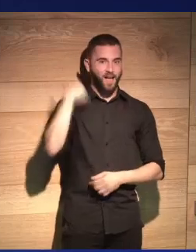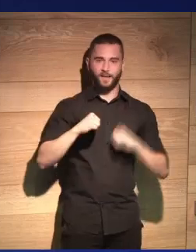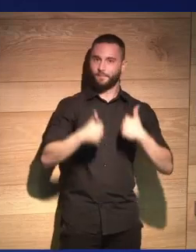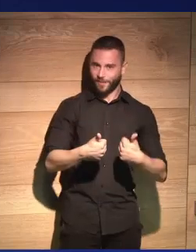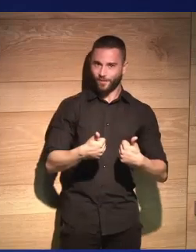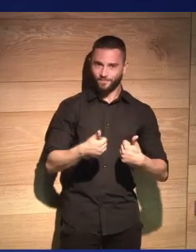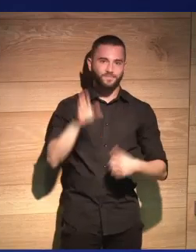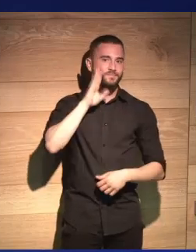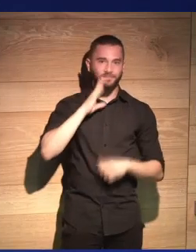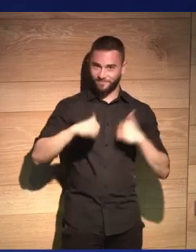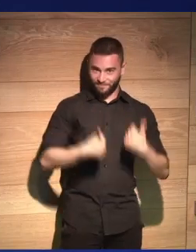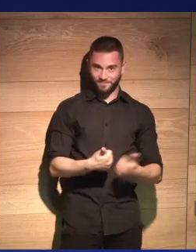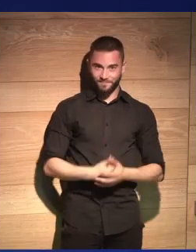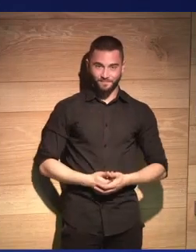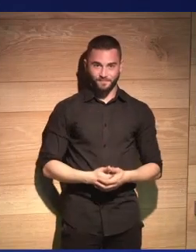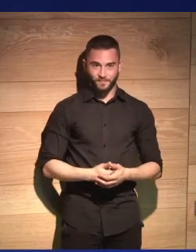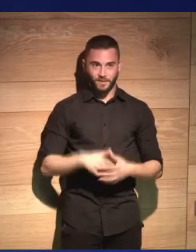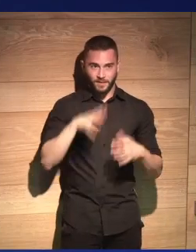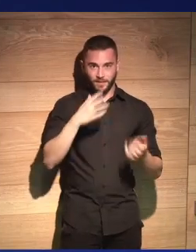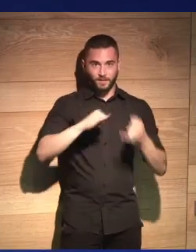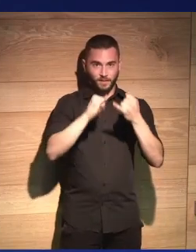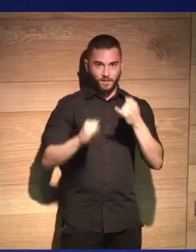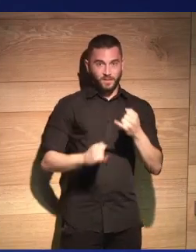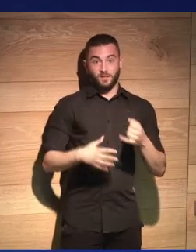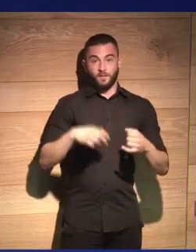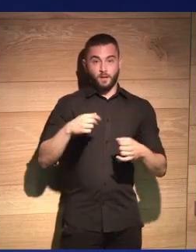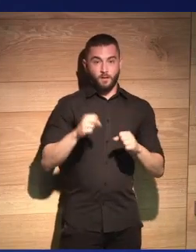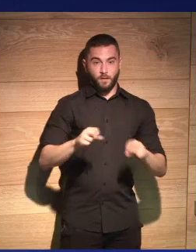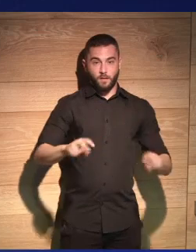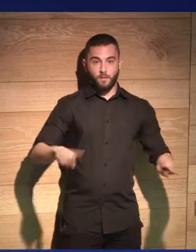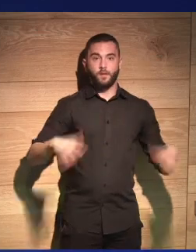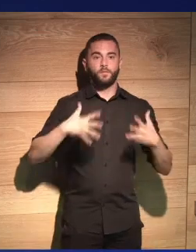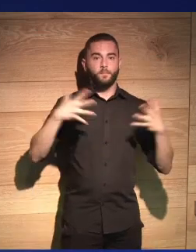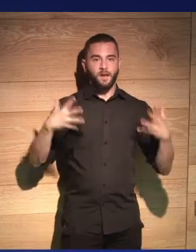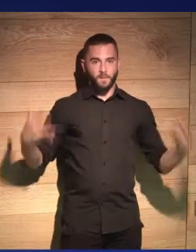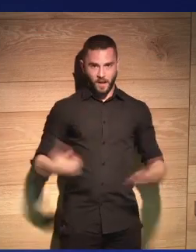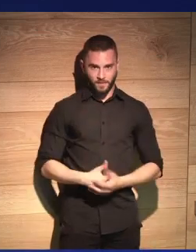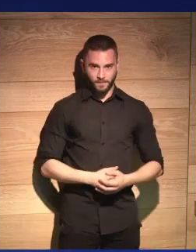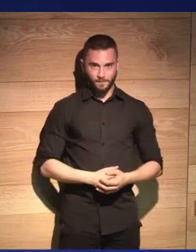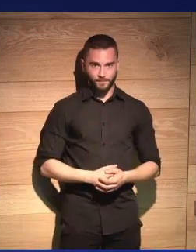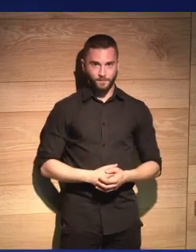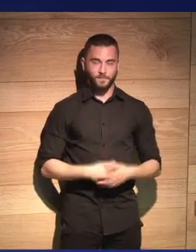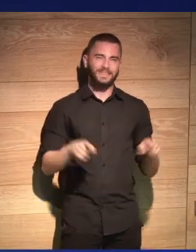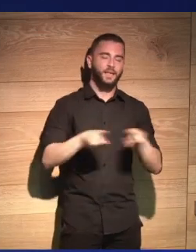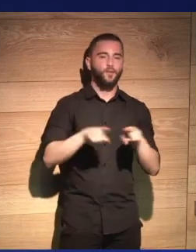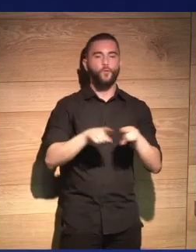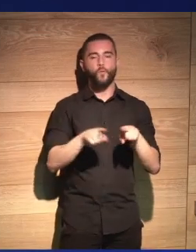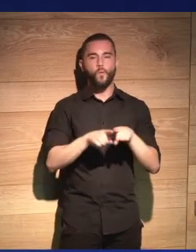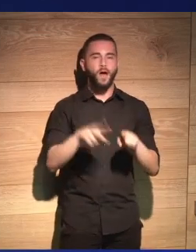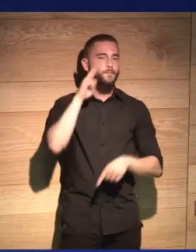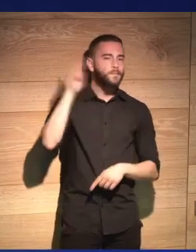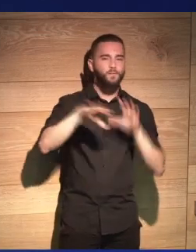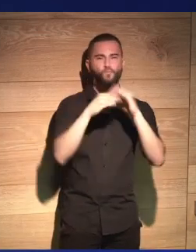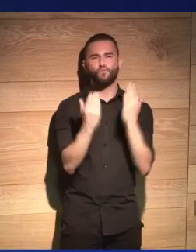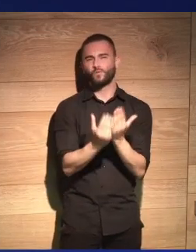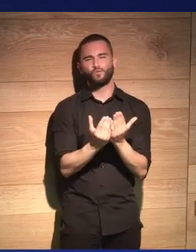expresión muchísimo más intensificada. Era, en pocas palabras, como estar viendo un